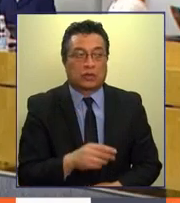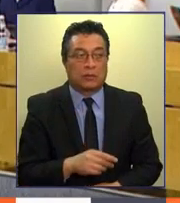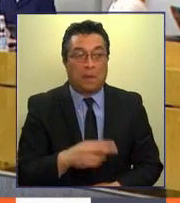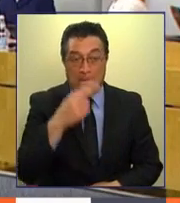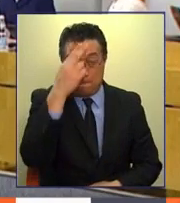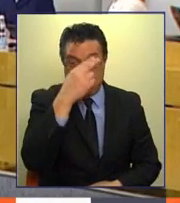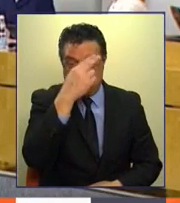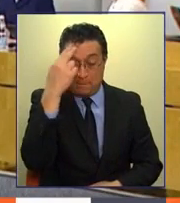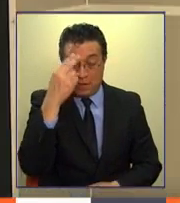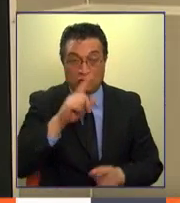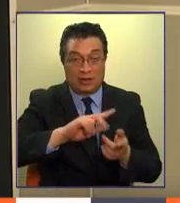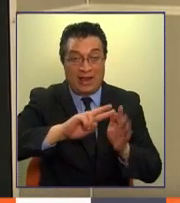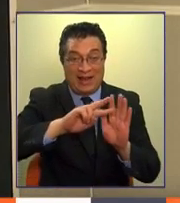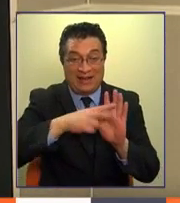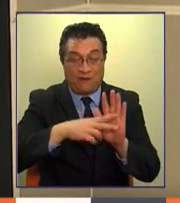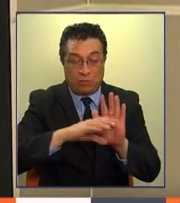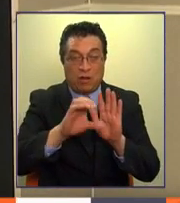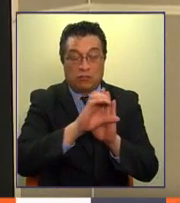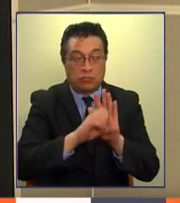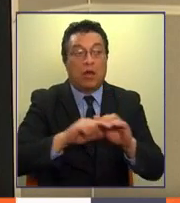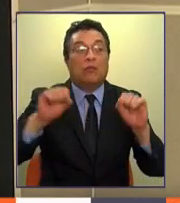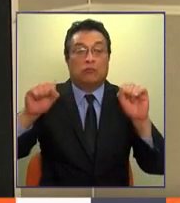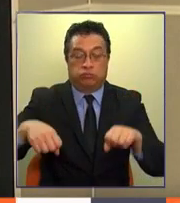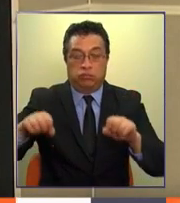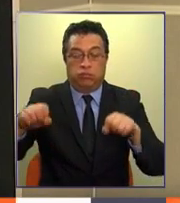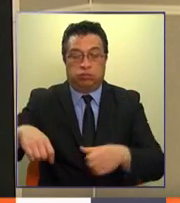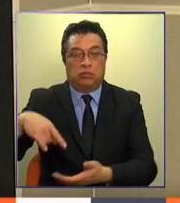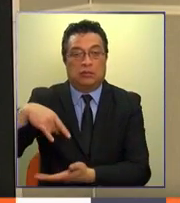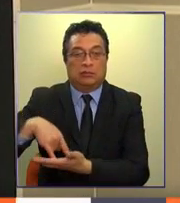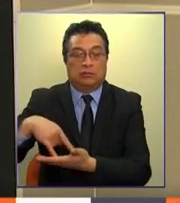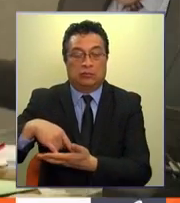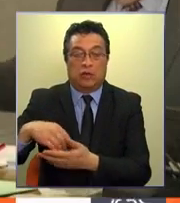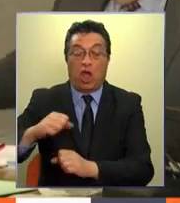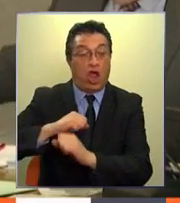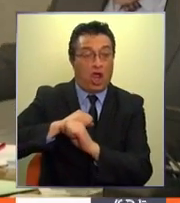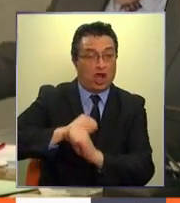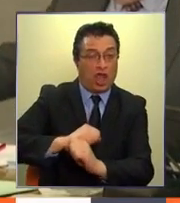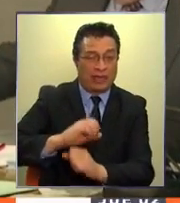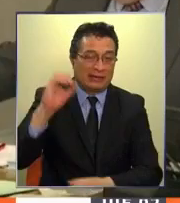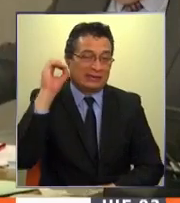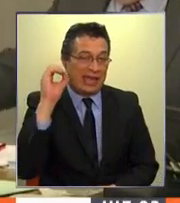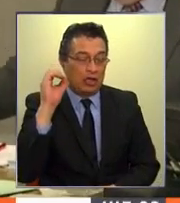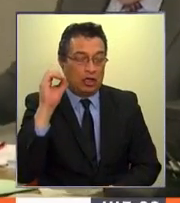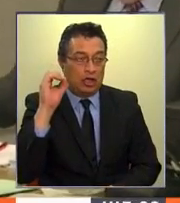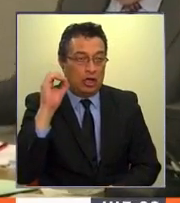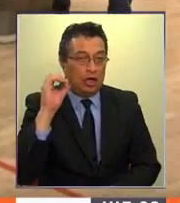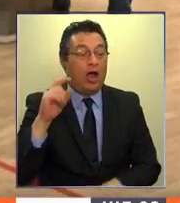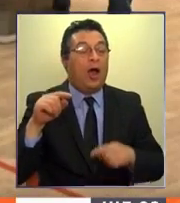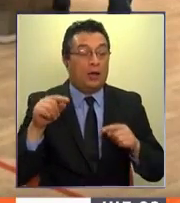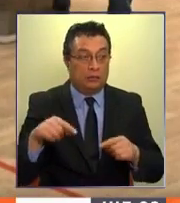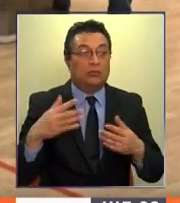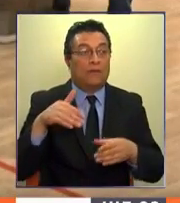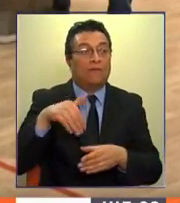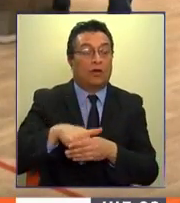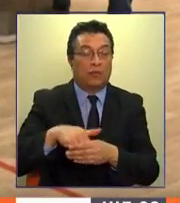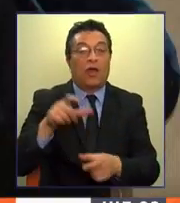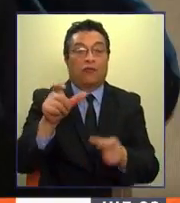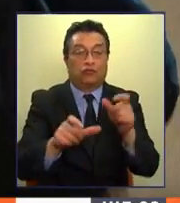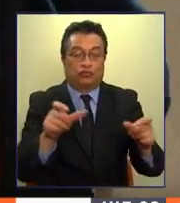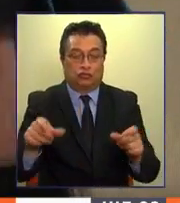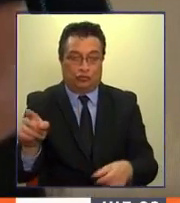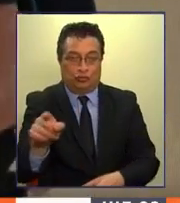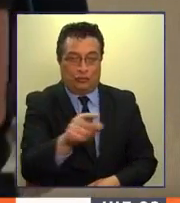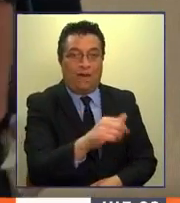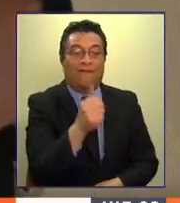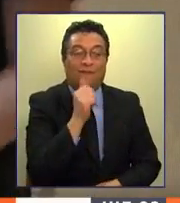reformas del mandatario fueron aprobadas por el Parlamento sin ningún voto en contra. Solo restaba entonces el voto de la ciudadanía, que